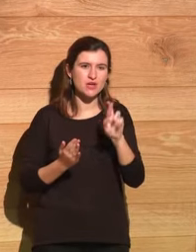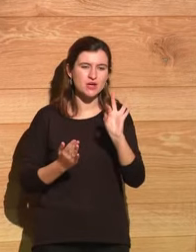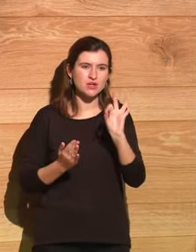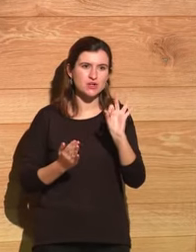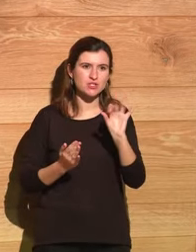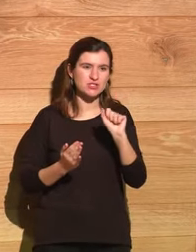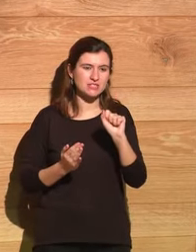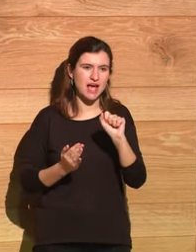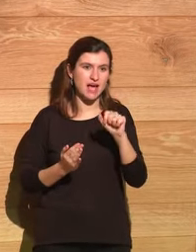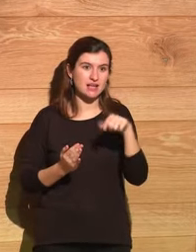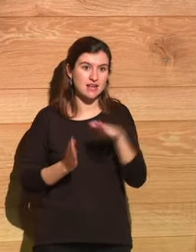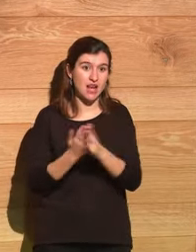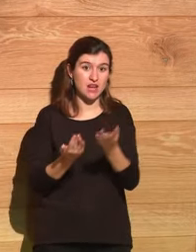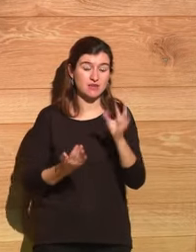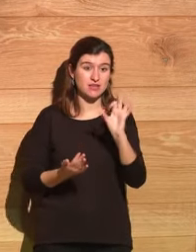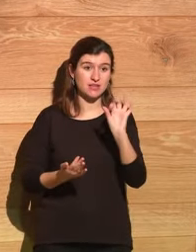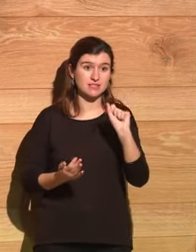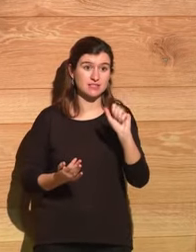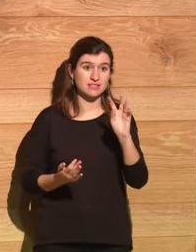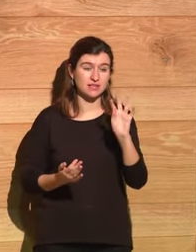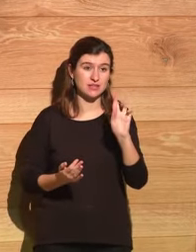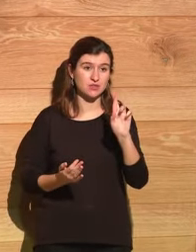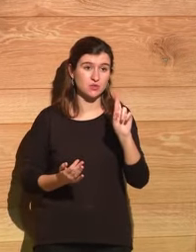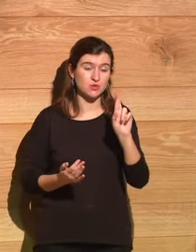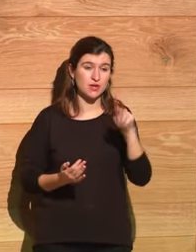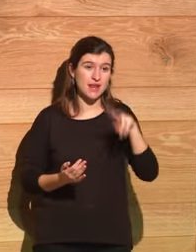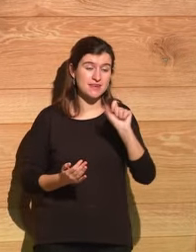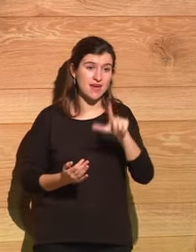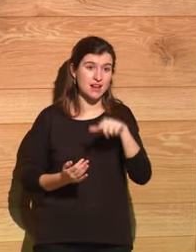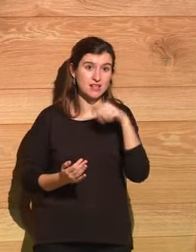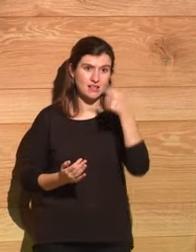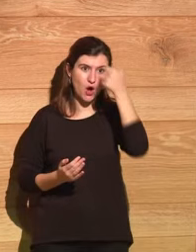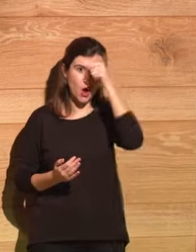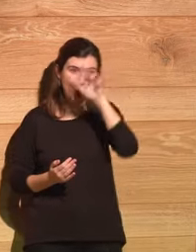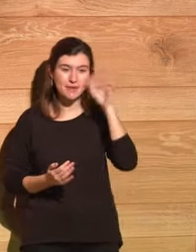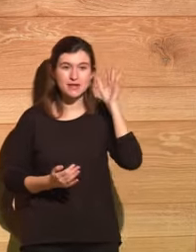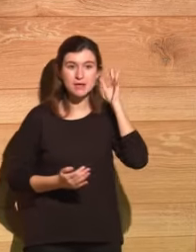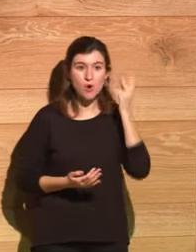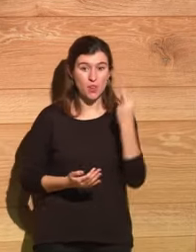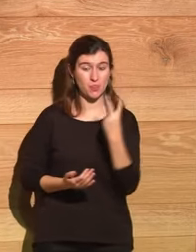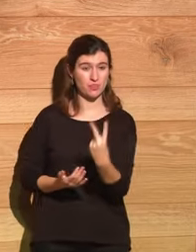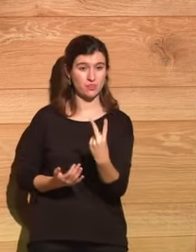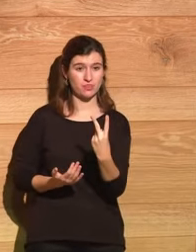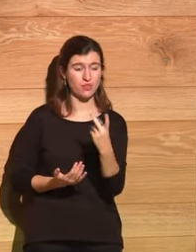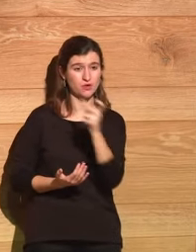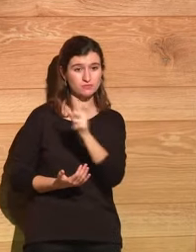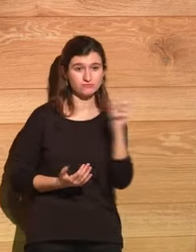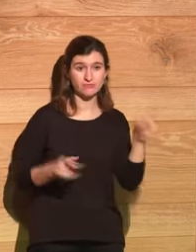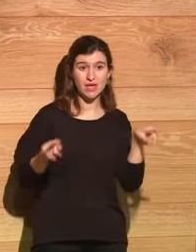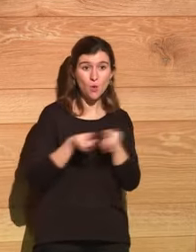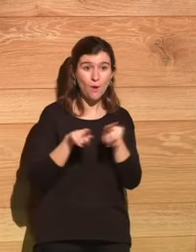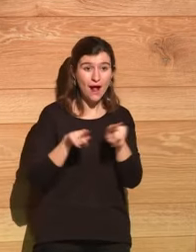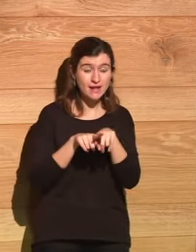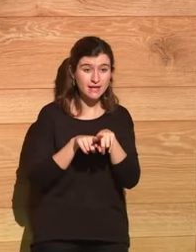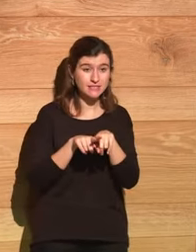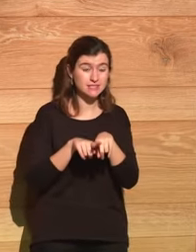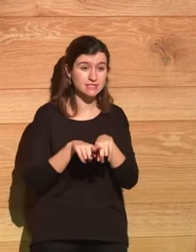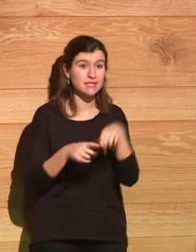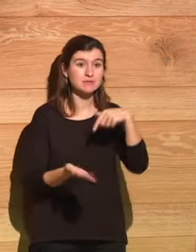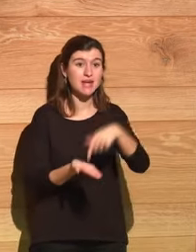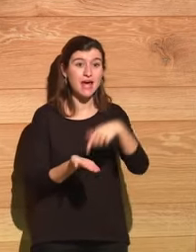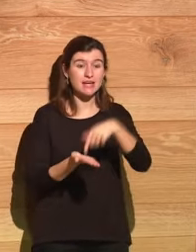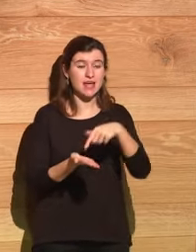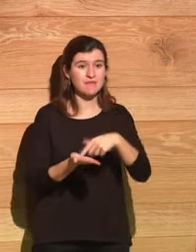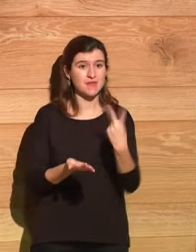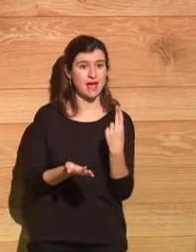Saturnal, cuando dice que hombre y mujer son dos formas de ser lo mismo, ¿no? Y de alguna manera reivindica el concepto